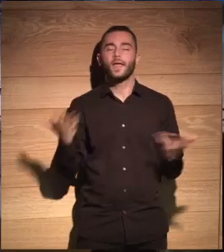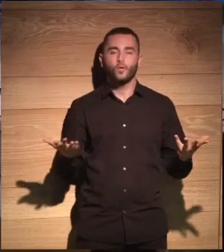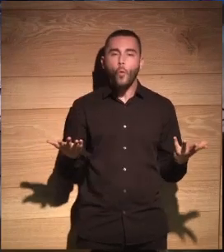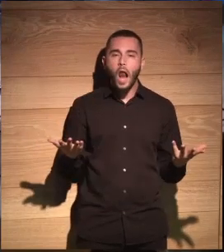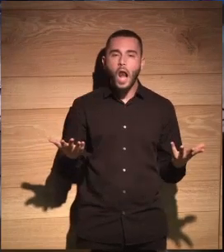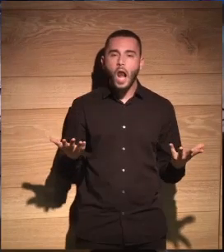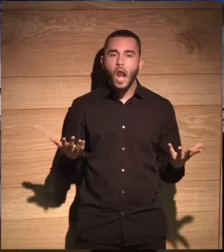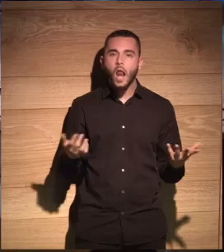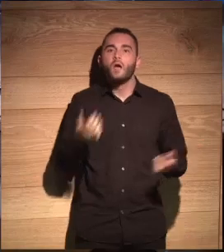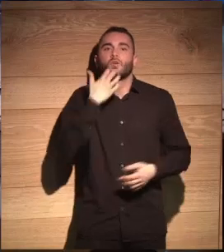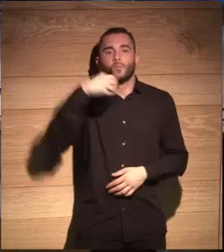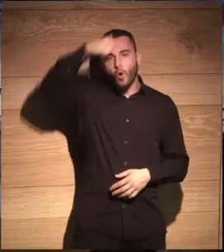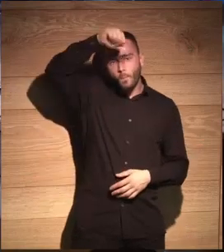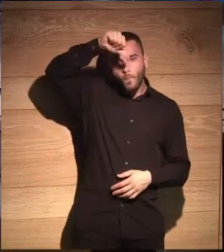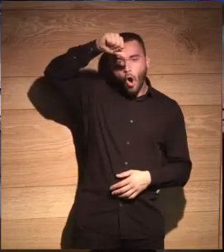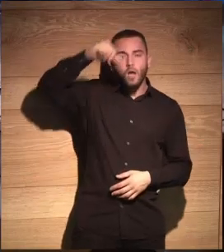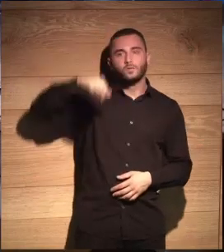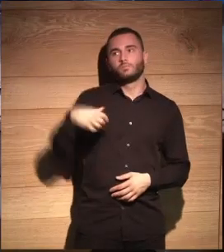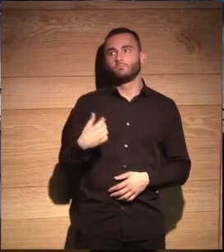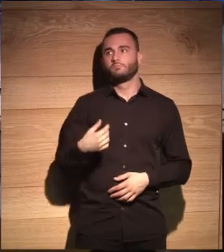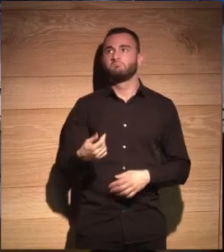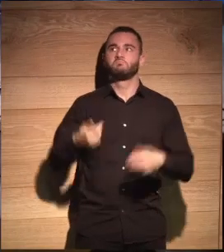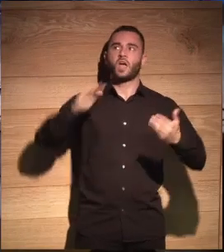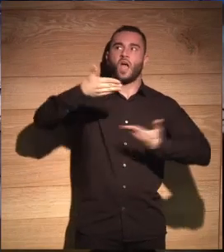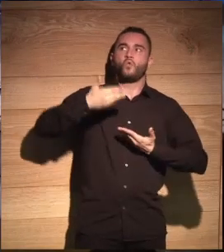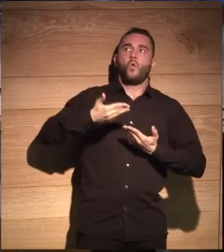dices, buah, pues The Voice me mueve para hacer otra cosa?